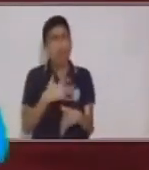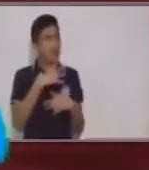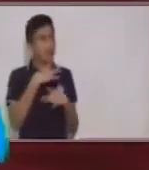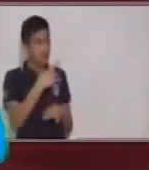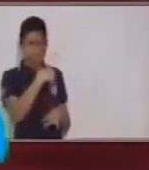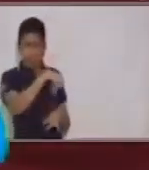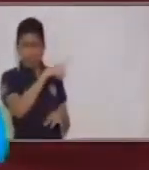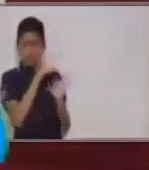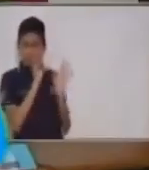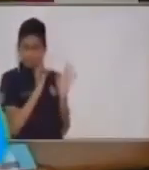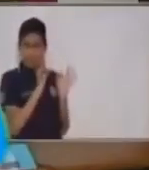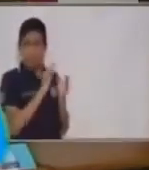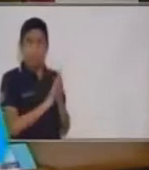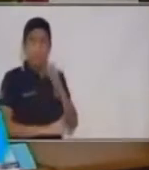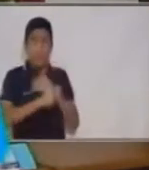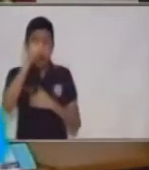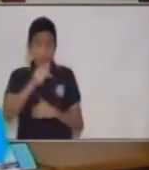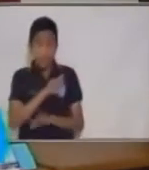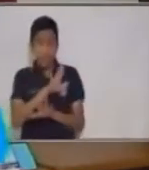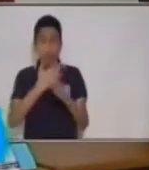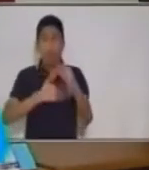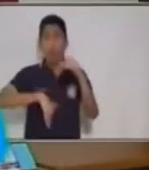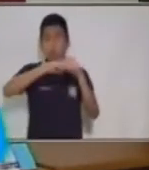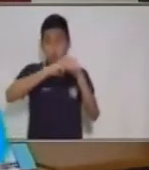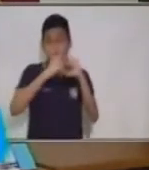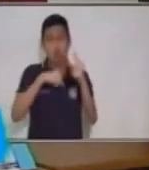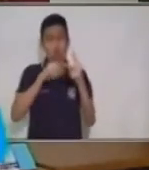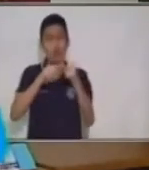de decir. Entonces tenemos fútbol,